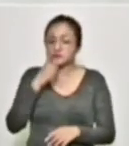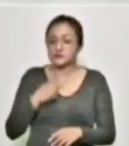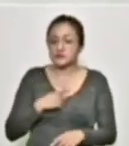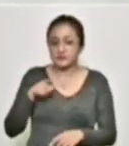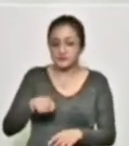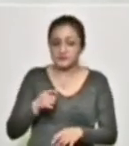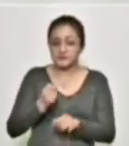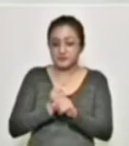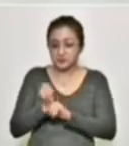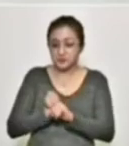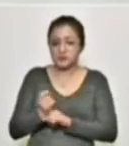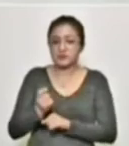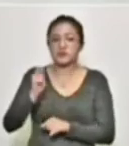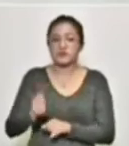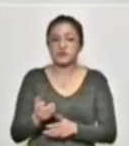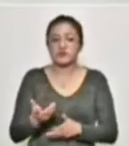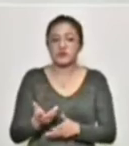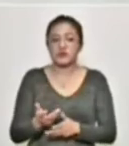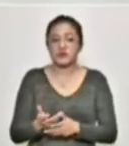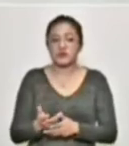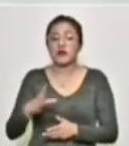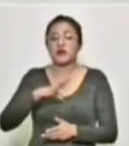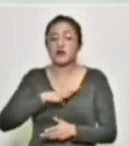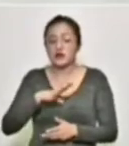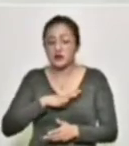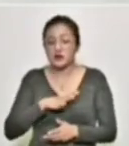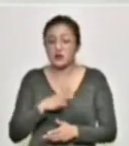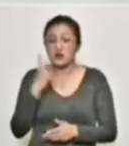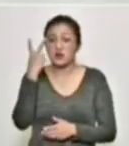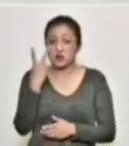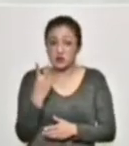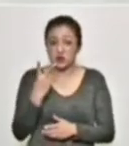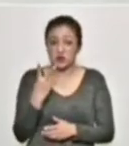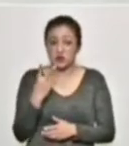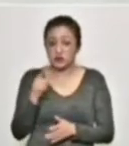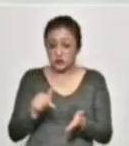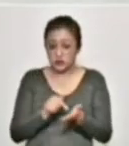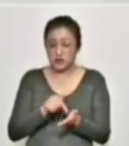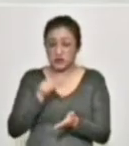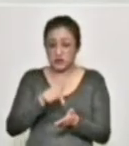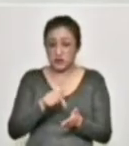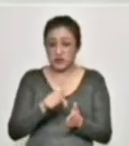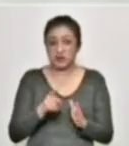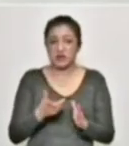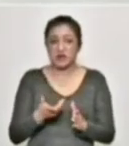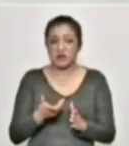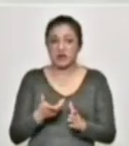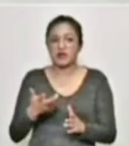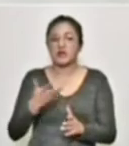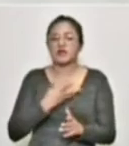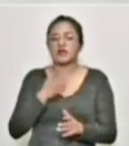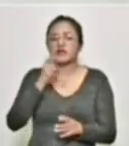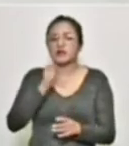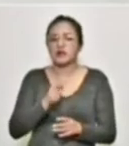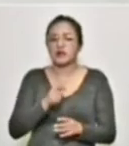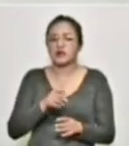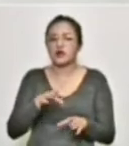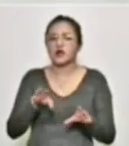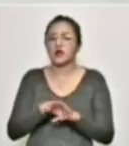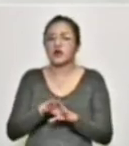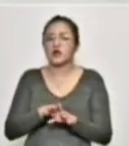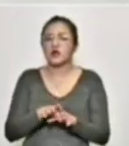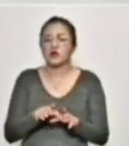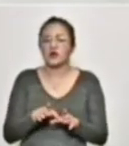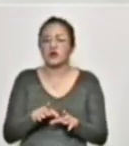comentan en la inspección fue que había dos clínicas que tenían lo que es los